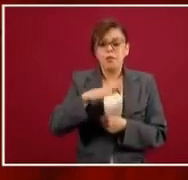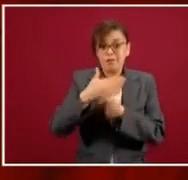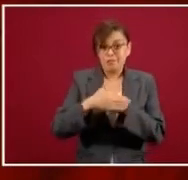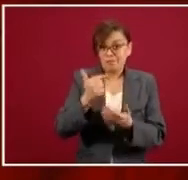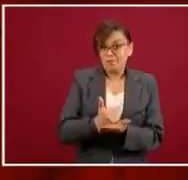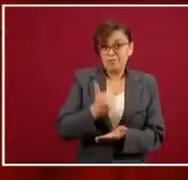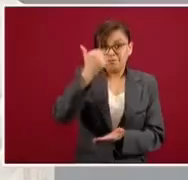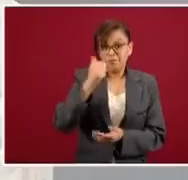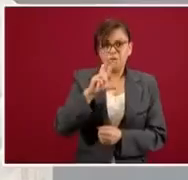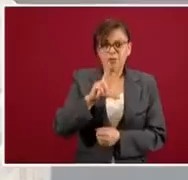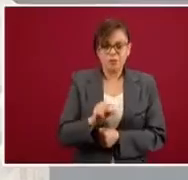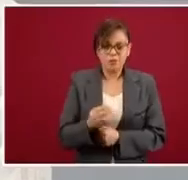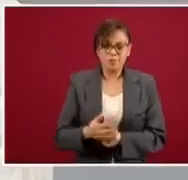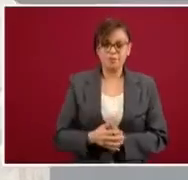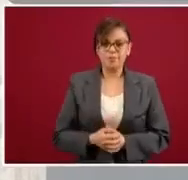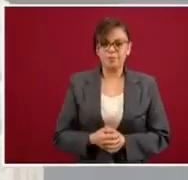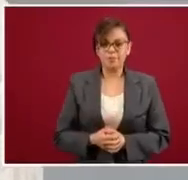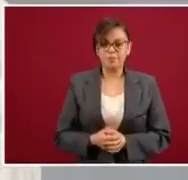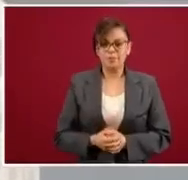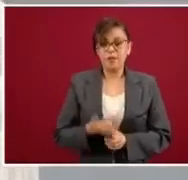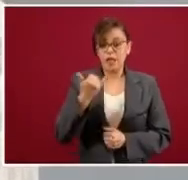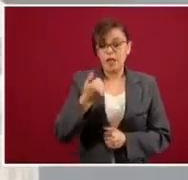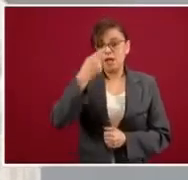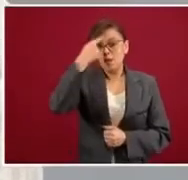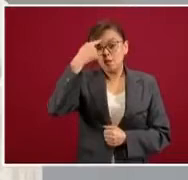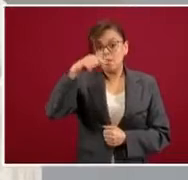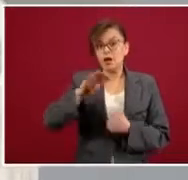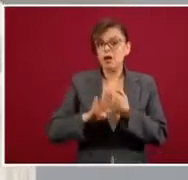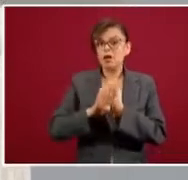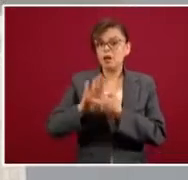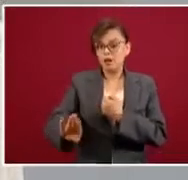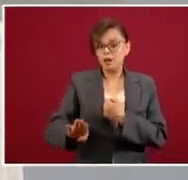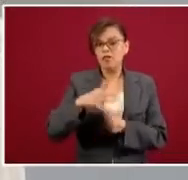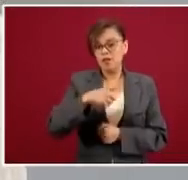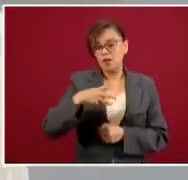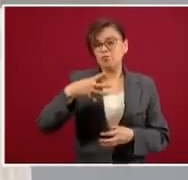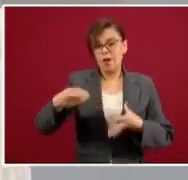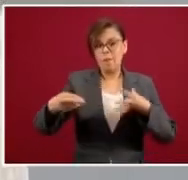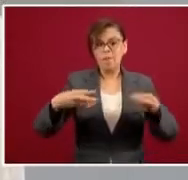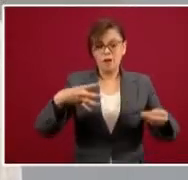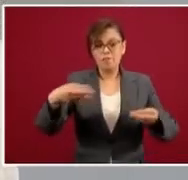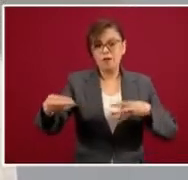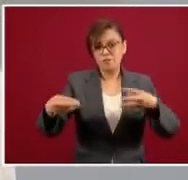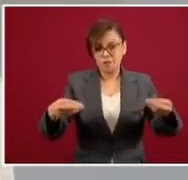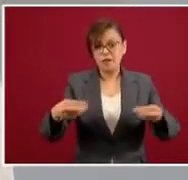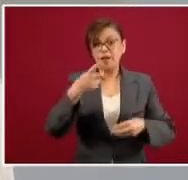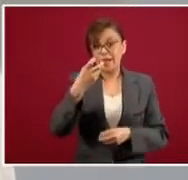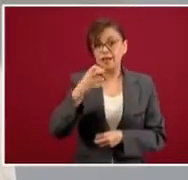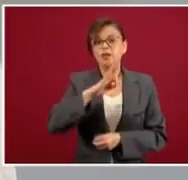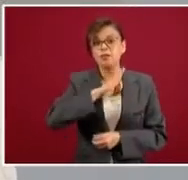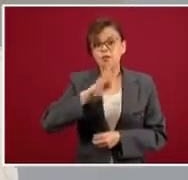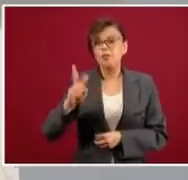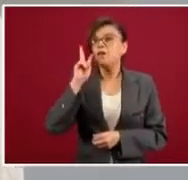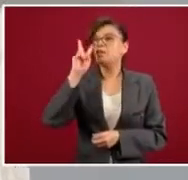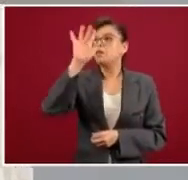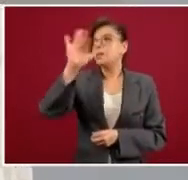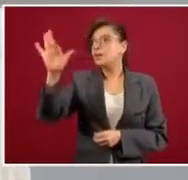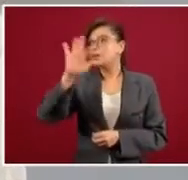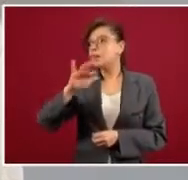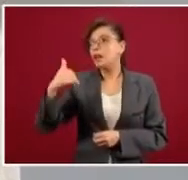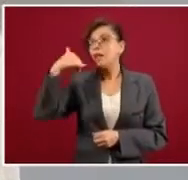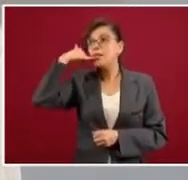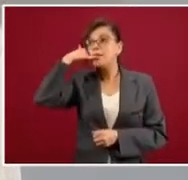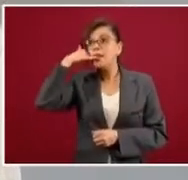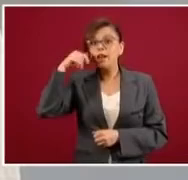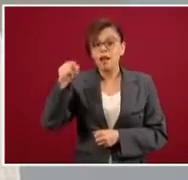no contribuyan a los contagios, entonces pueden llamar a los teléfonos de emergencia, en este caso